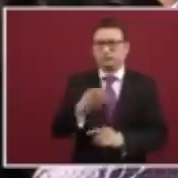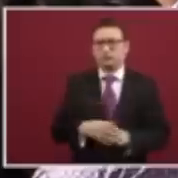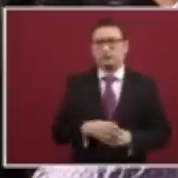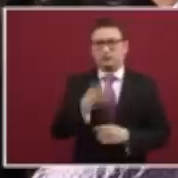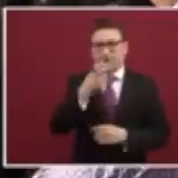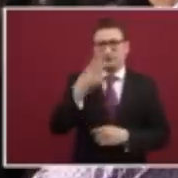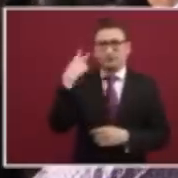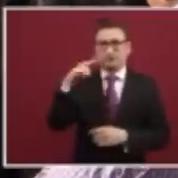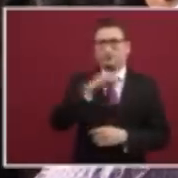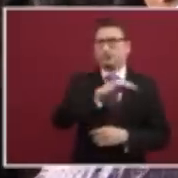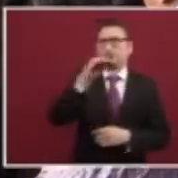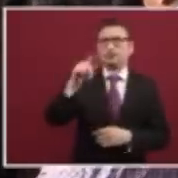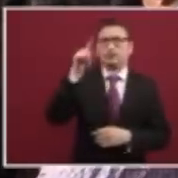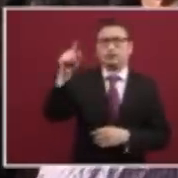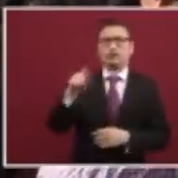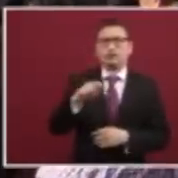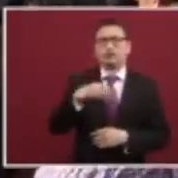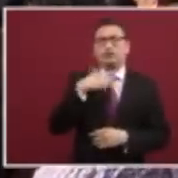viajó a Alemania porque